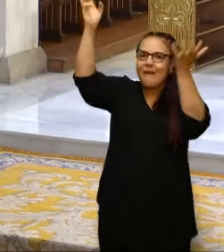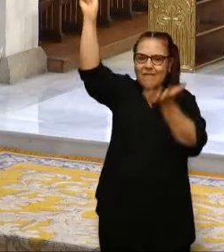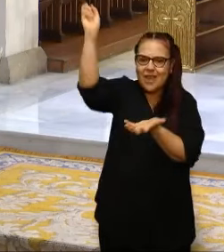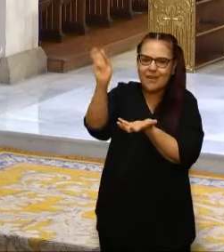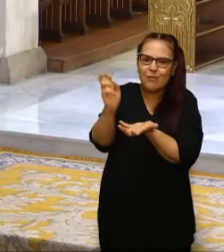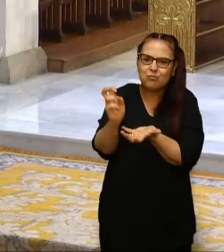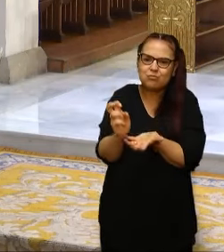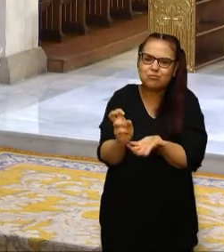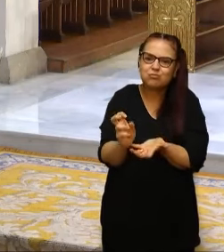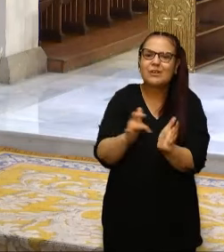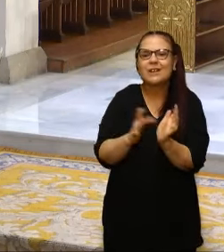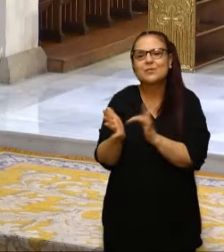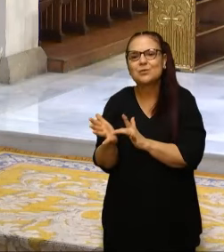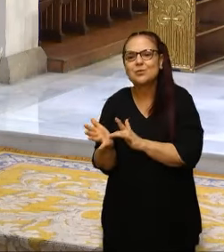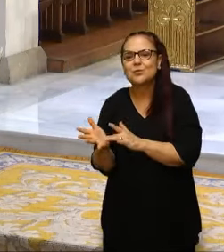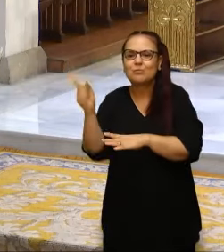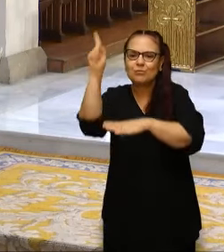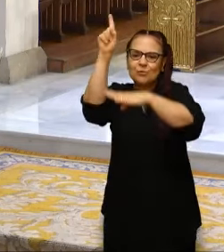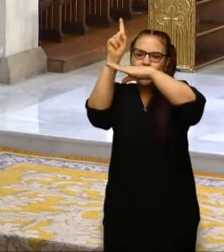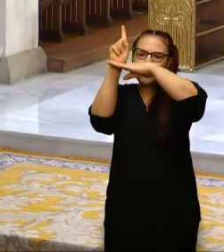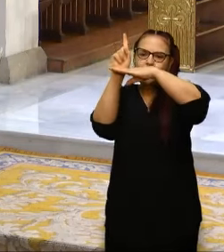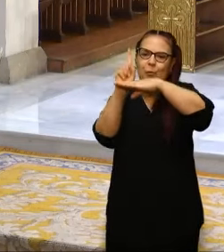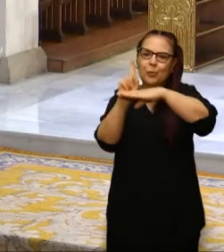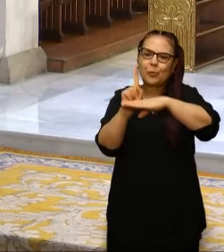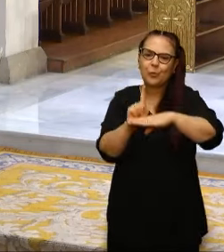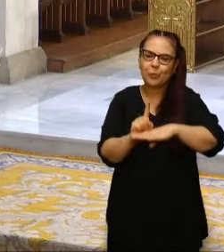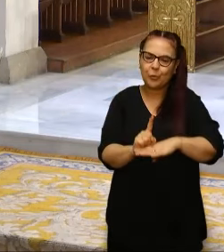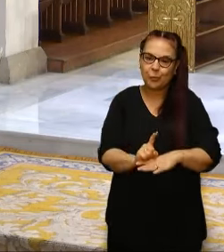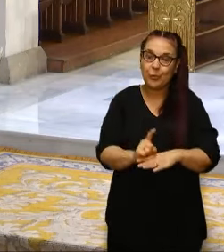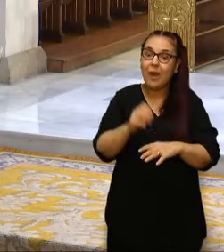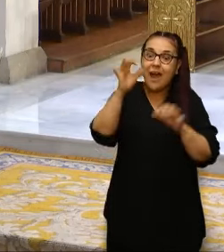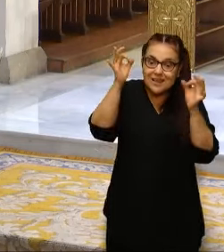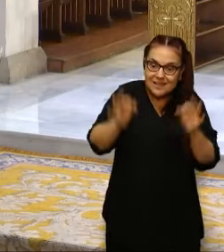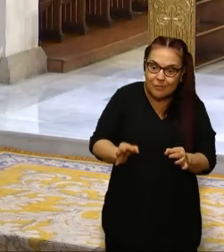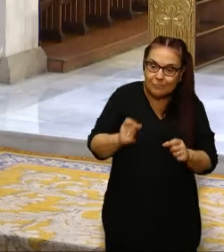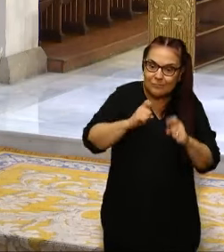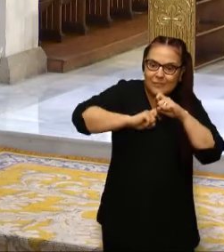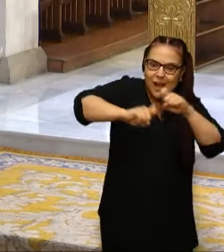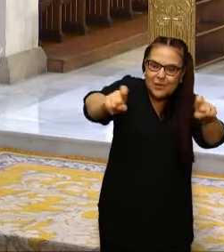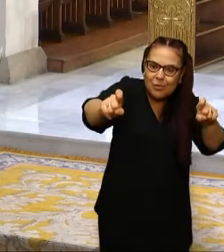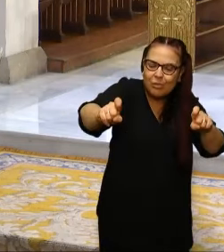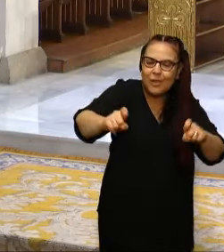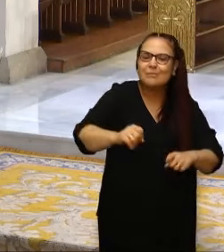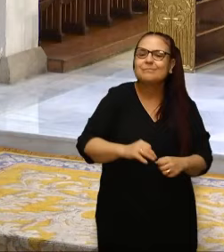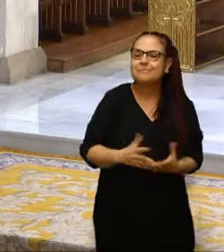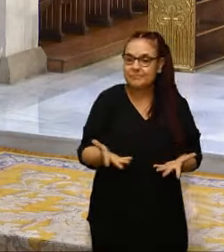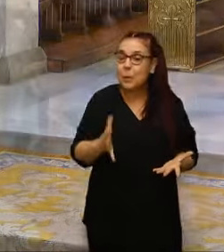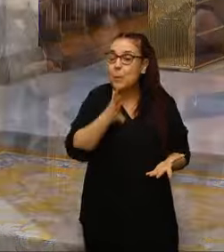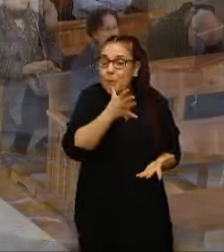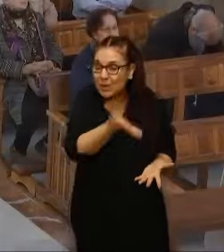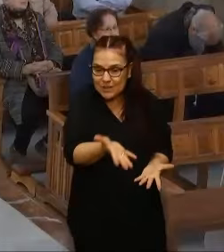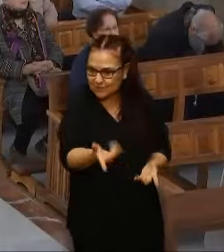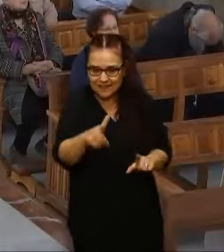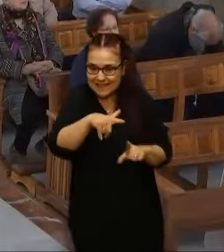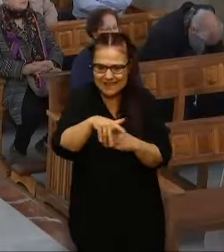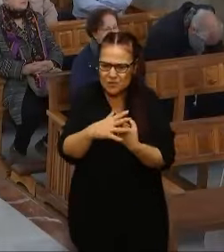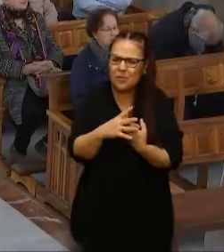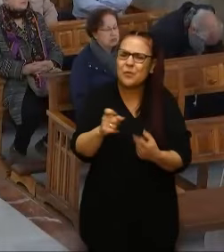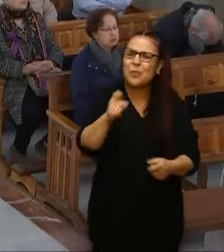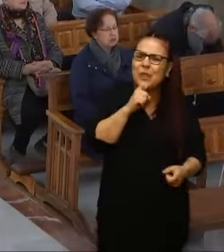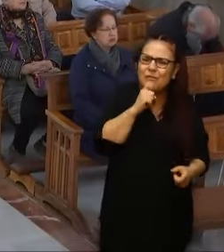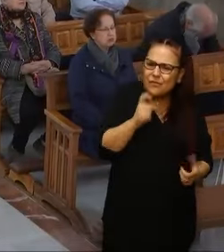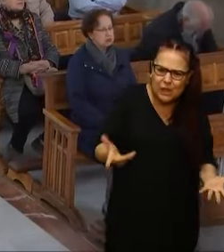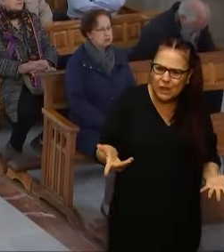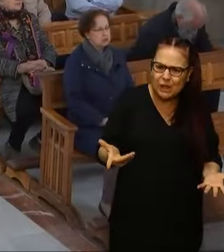y gloria. Así lo ha anunciado el Señor. Por eso, cuando las cosas se ponen más difíciles o más en